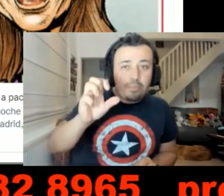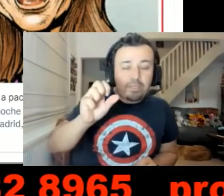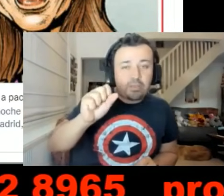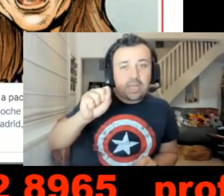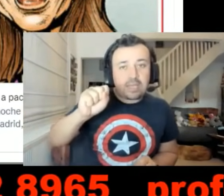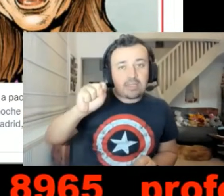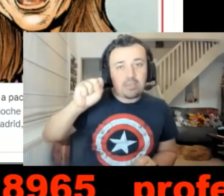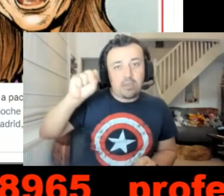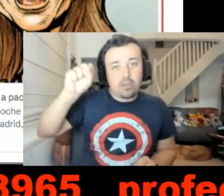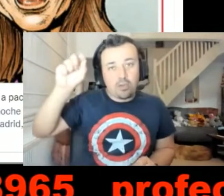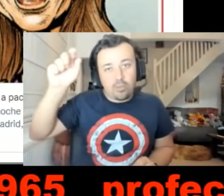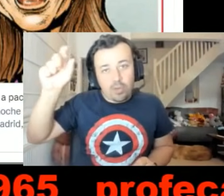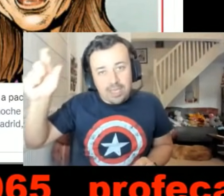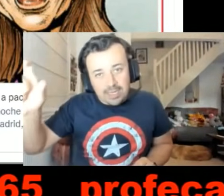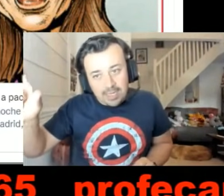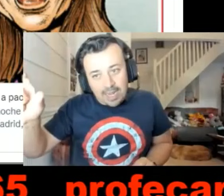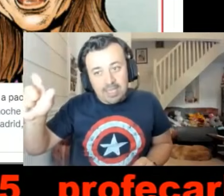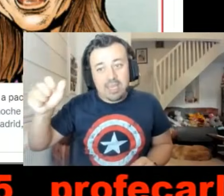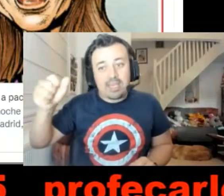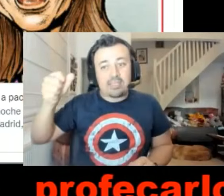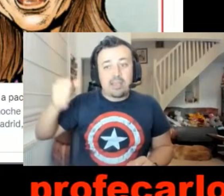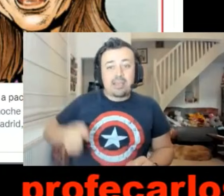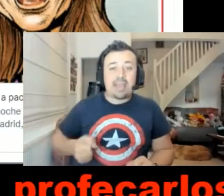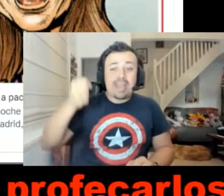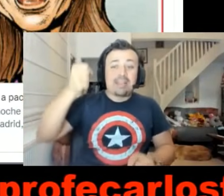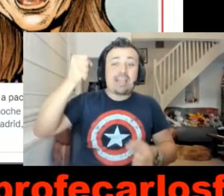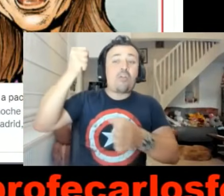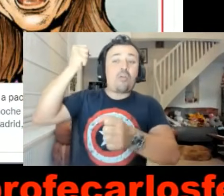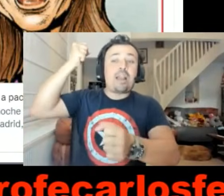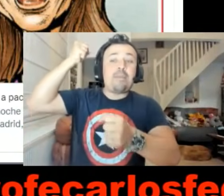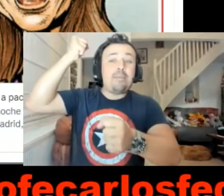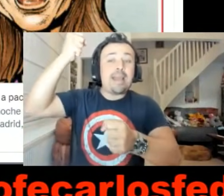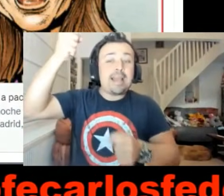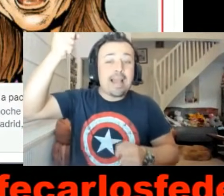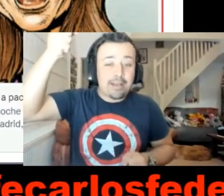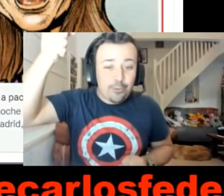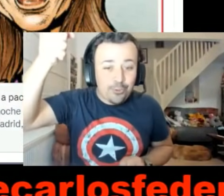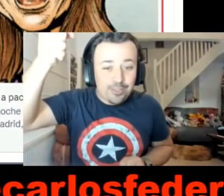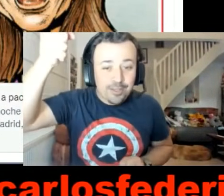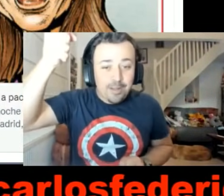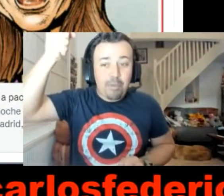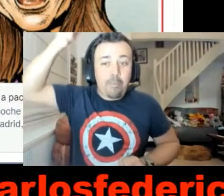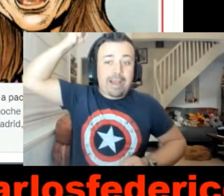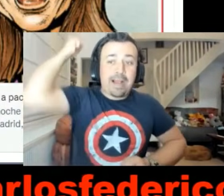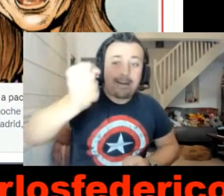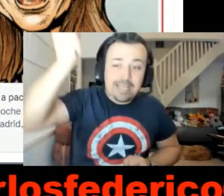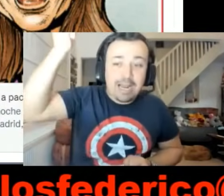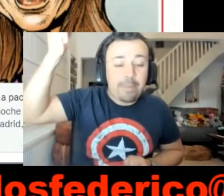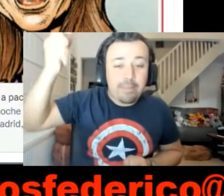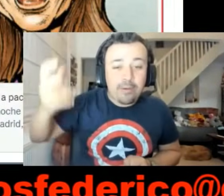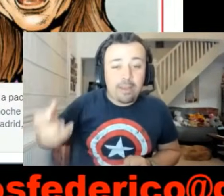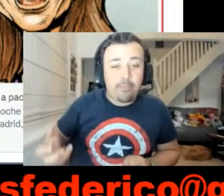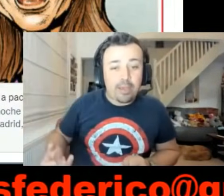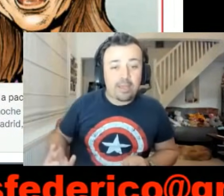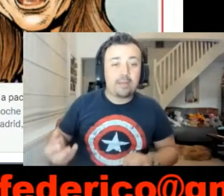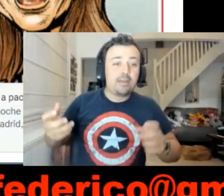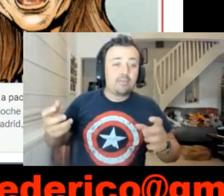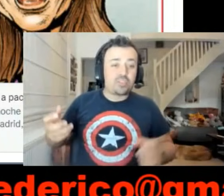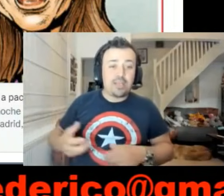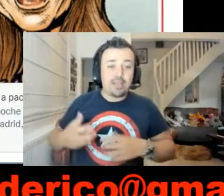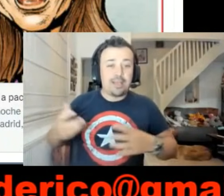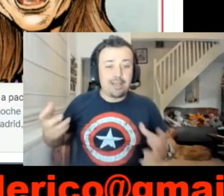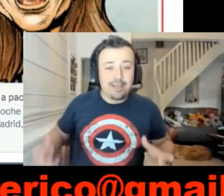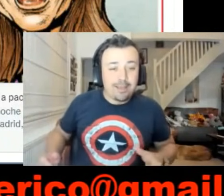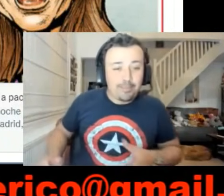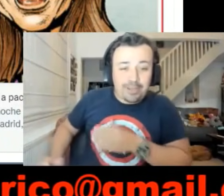personajes como a jeanine áñez que entran con la biblia y la cruz pero para clavársela al primero que pueda